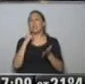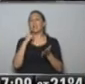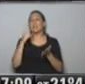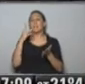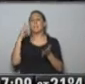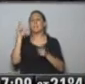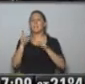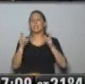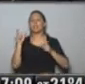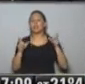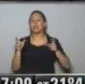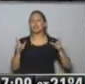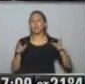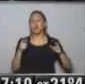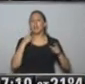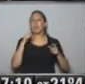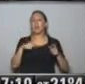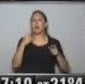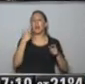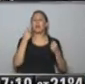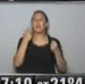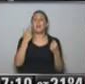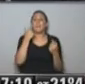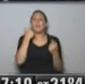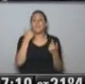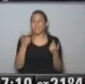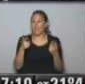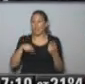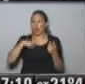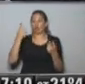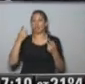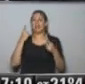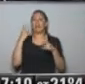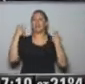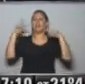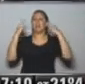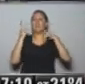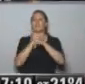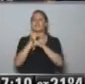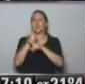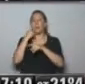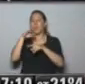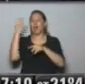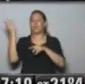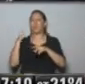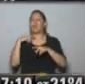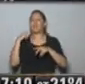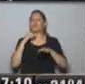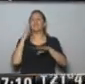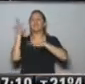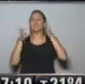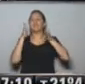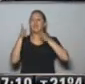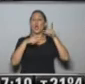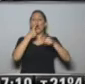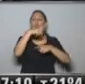ciudades que fundamentalmente viven de este turismo, de estas visitas que hacen gente de otros